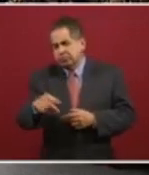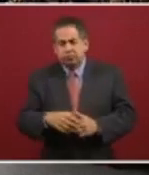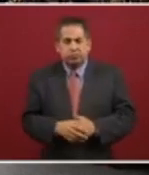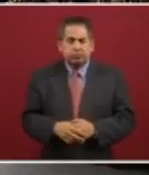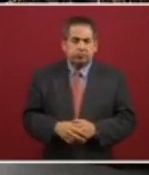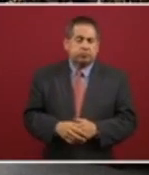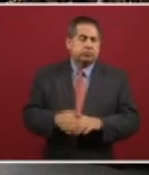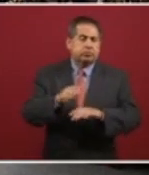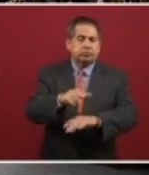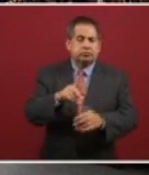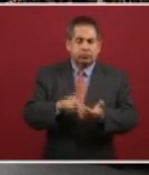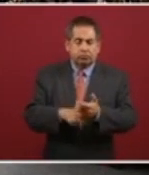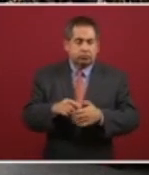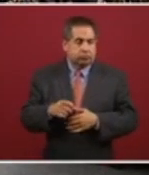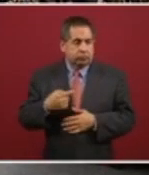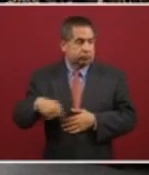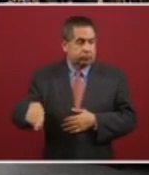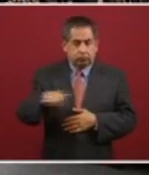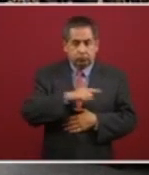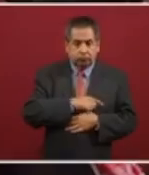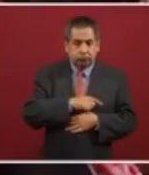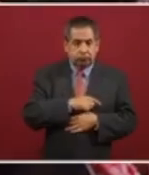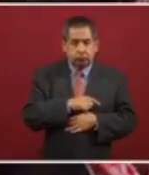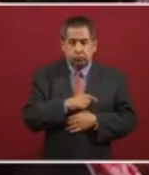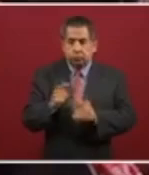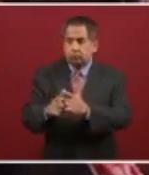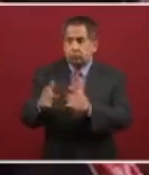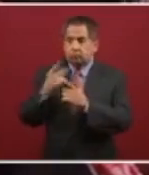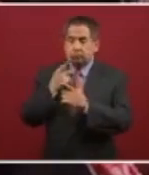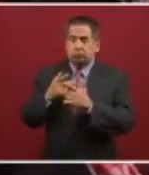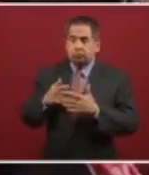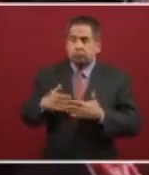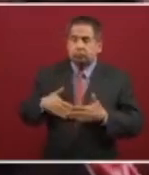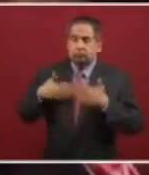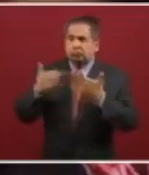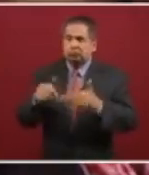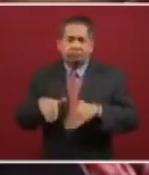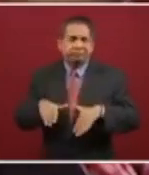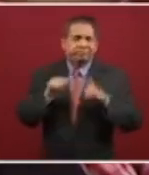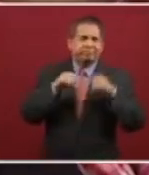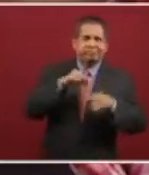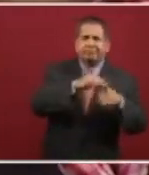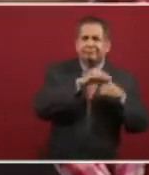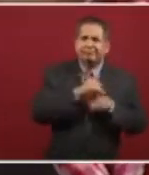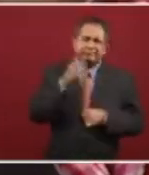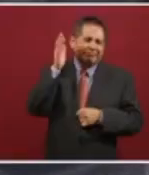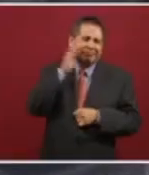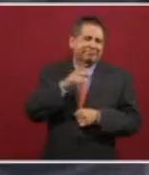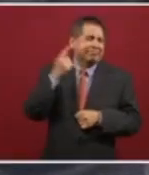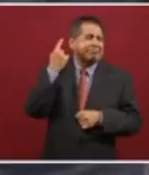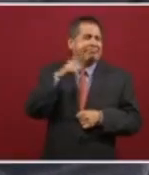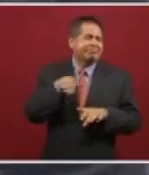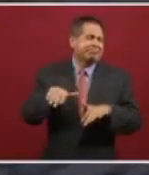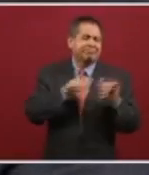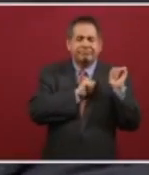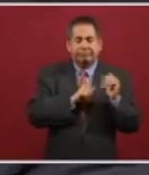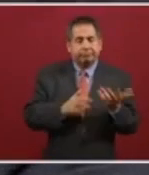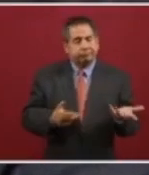la pérdida de confianza en los partidos por el abstencionismo. Hay varias razones, ¿no? O